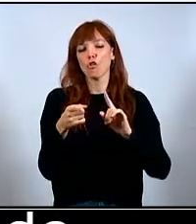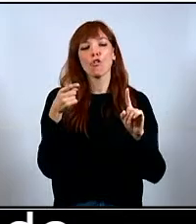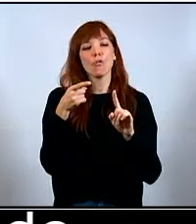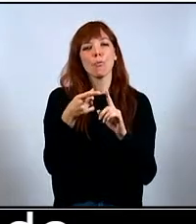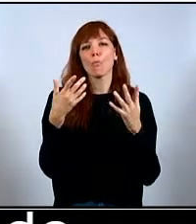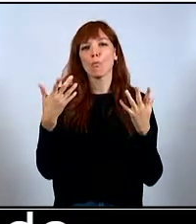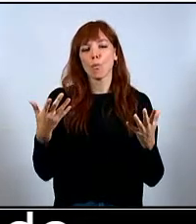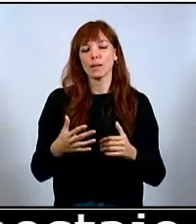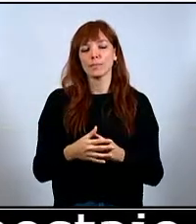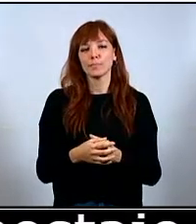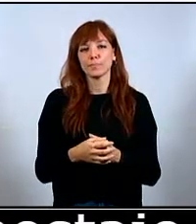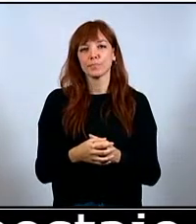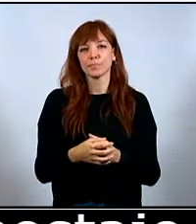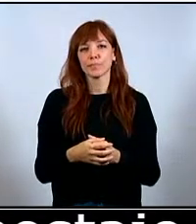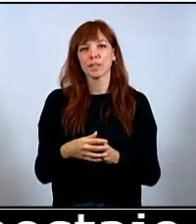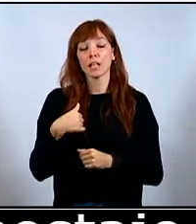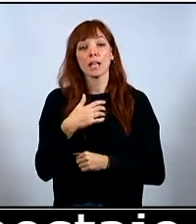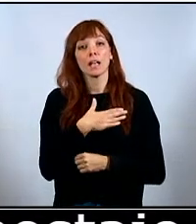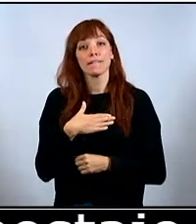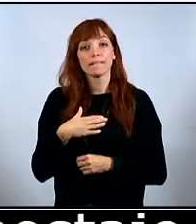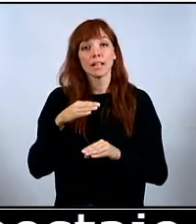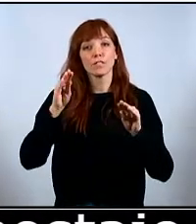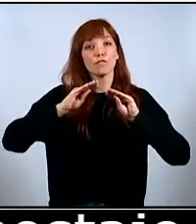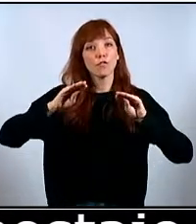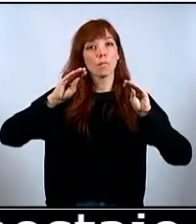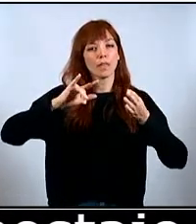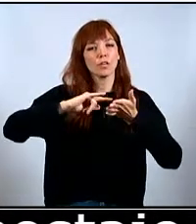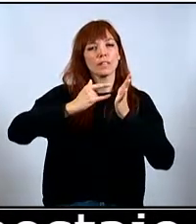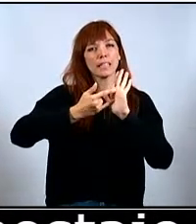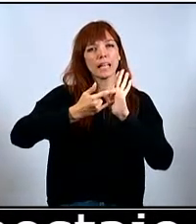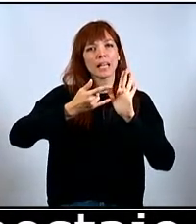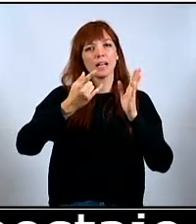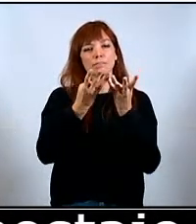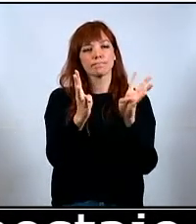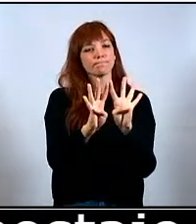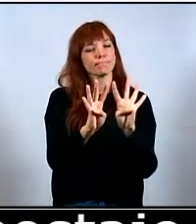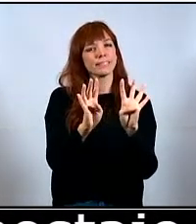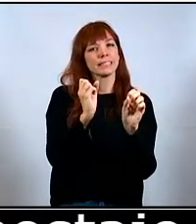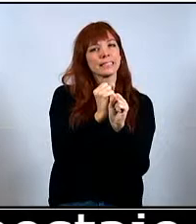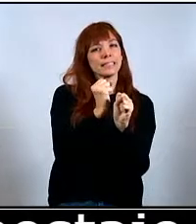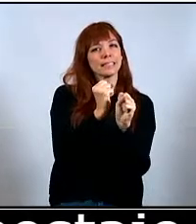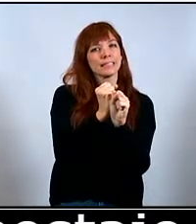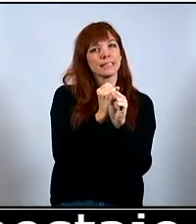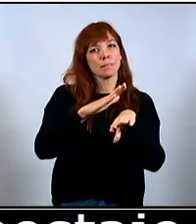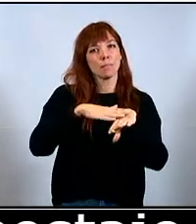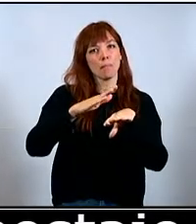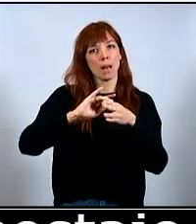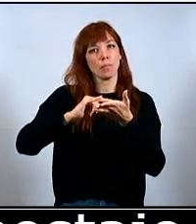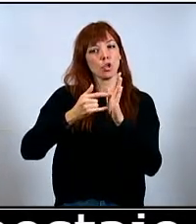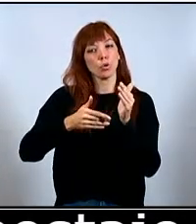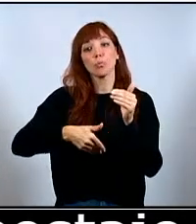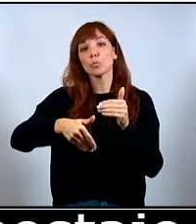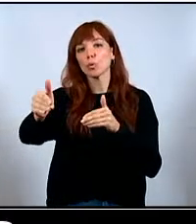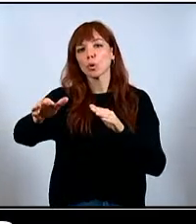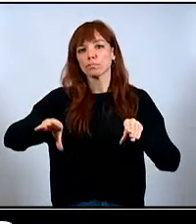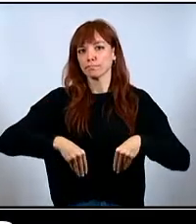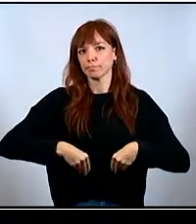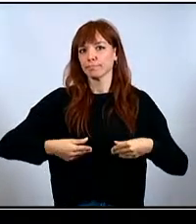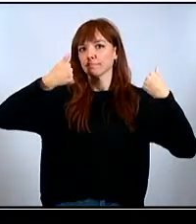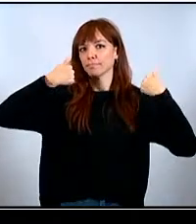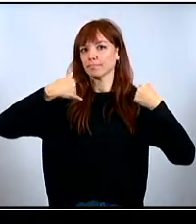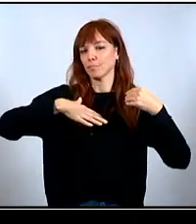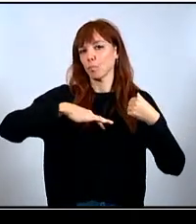de este plan es ofrecer una formación técnica a sus trabajadores para asumir nuevos proyectos. Estos proyectos, entre